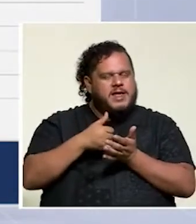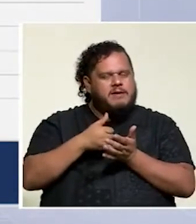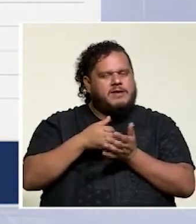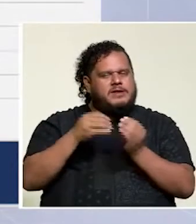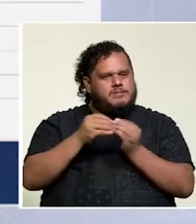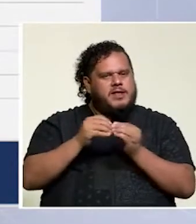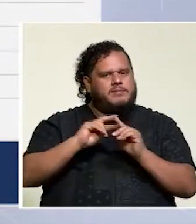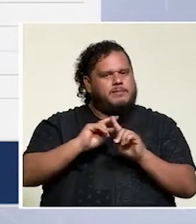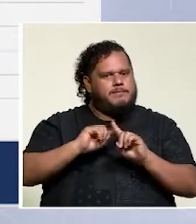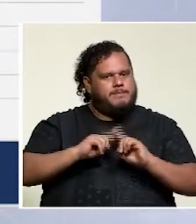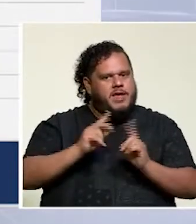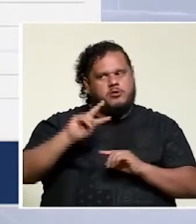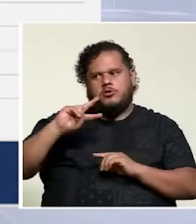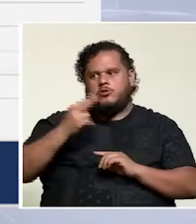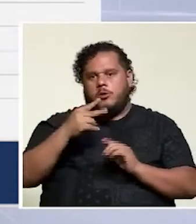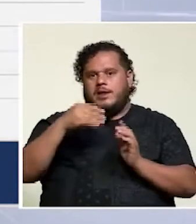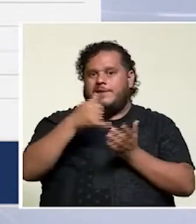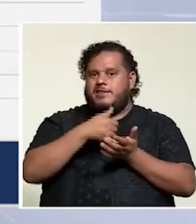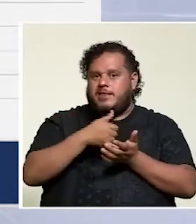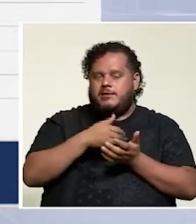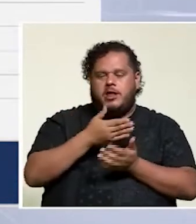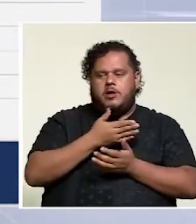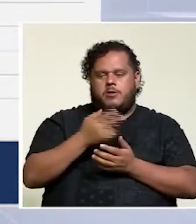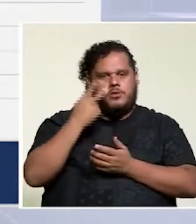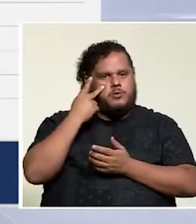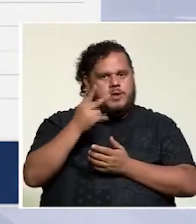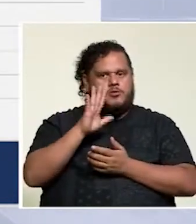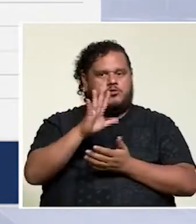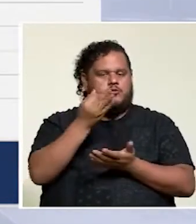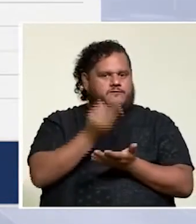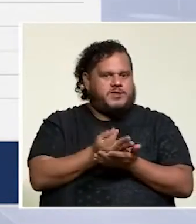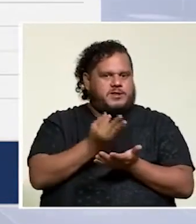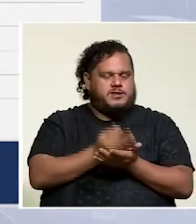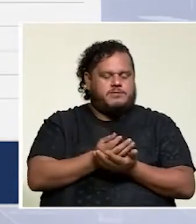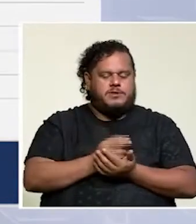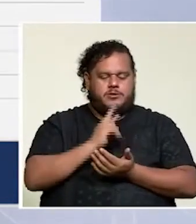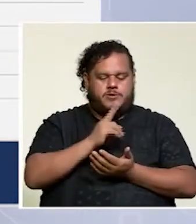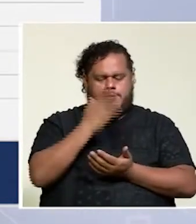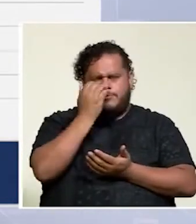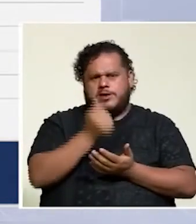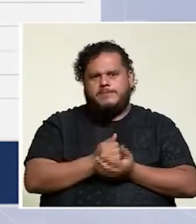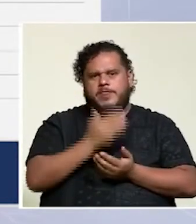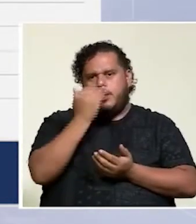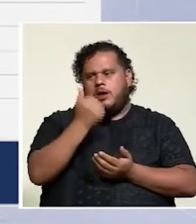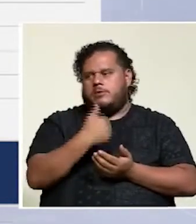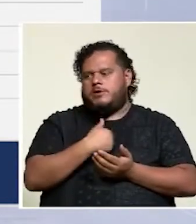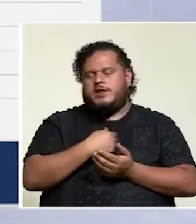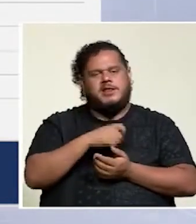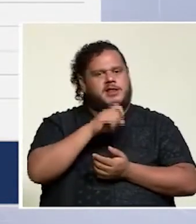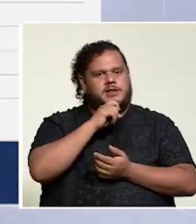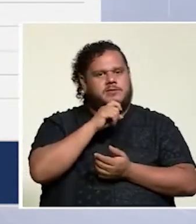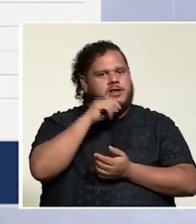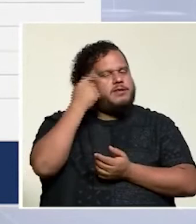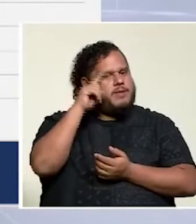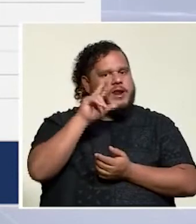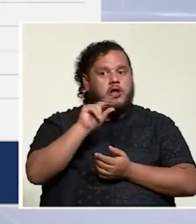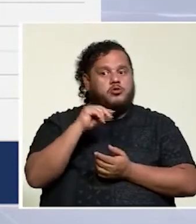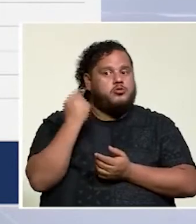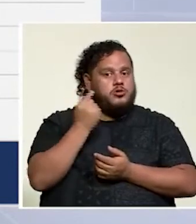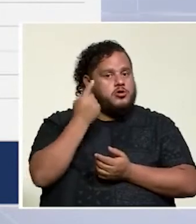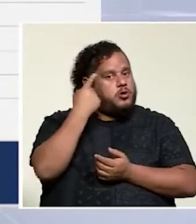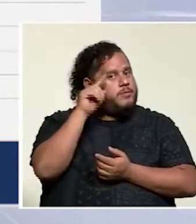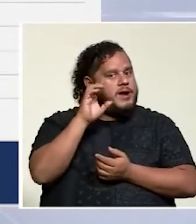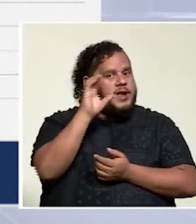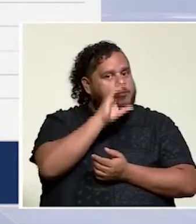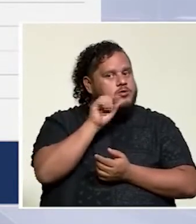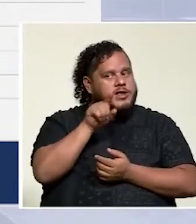doblemente débiles cuando los analizamos desde el punto de vista de su financiamiento, ¿verdad? ¿Por qué? Bueno, porque tienen dificultades no solo para